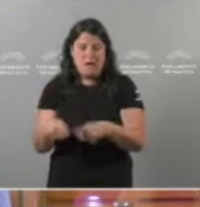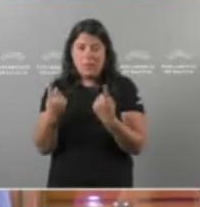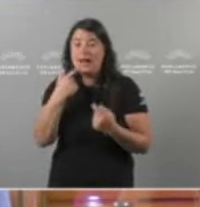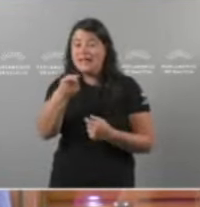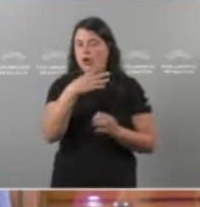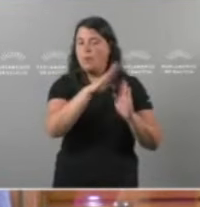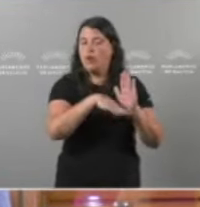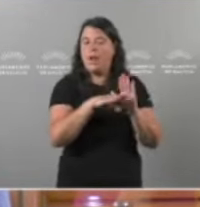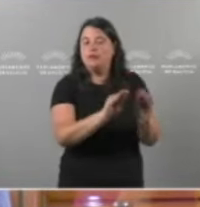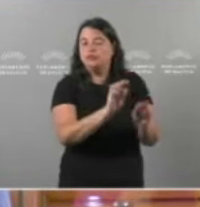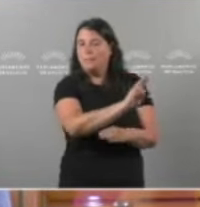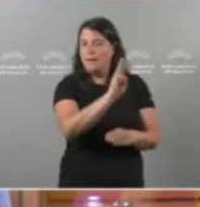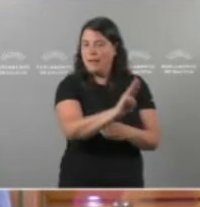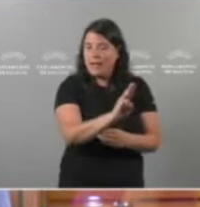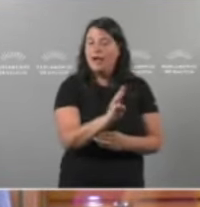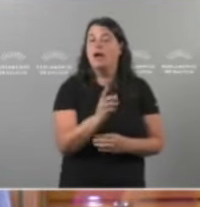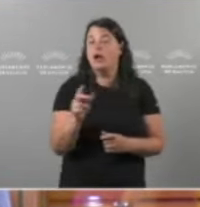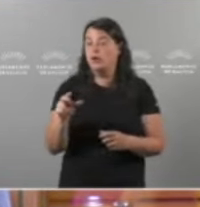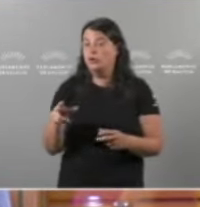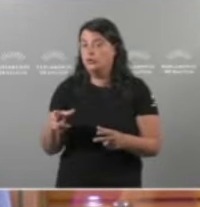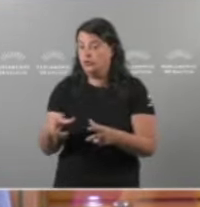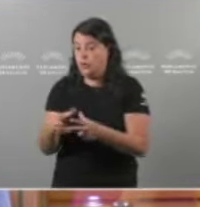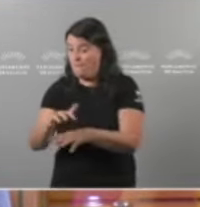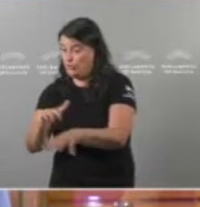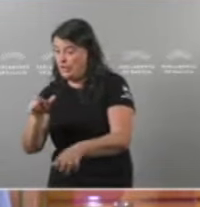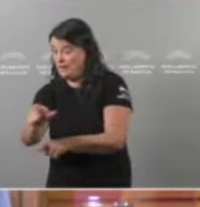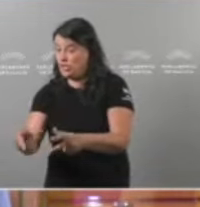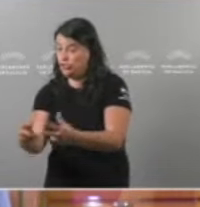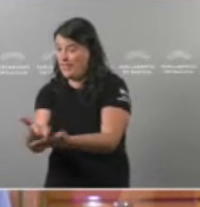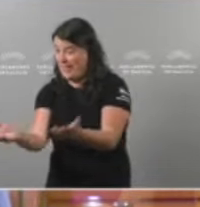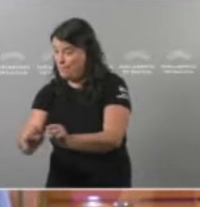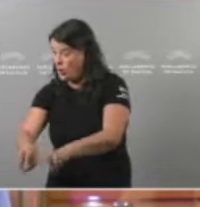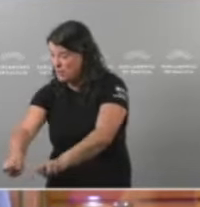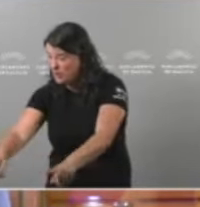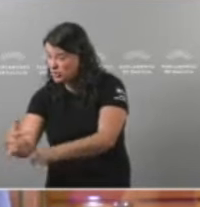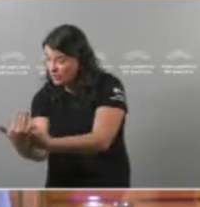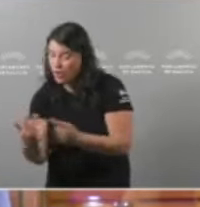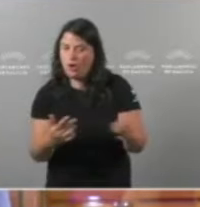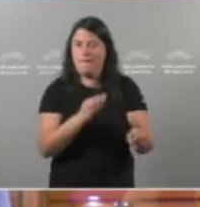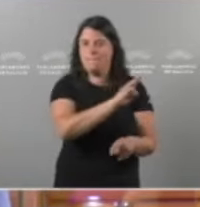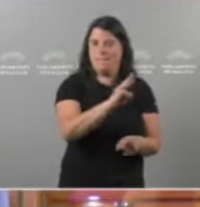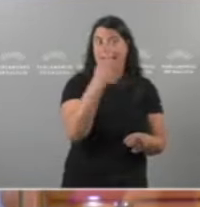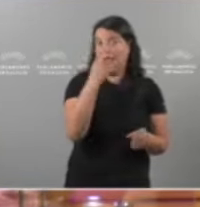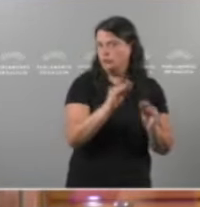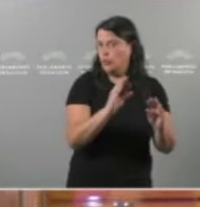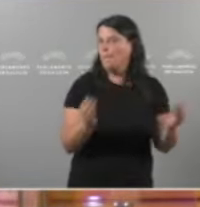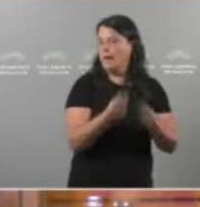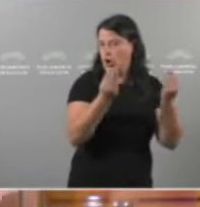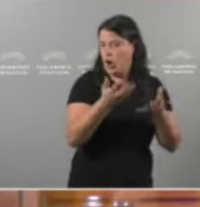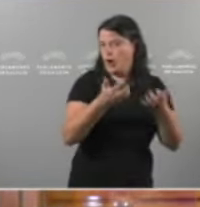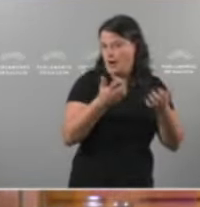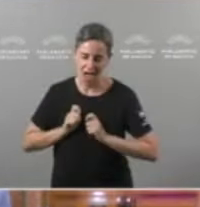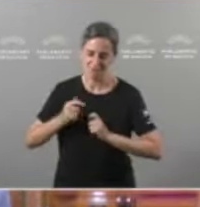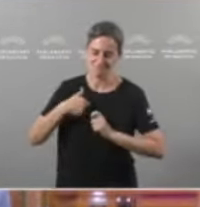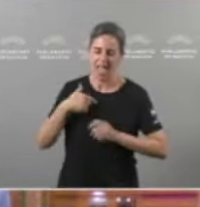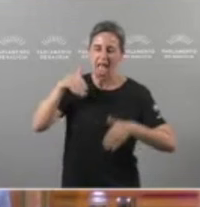programa do Partido Popular. Canto peor para a maioría dos galegos e das galegas, mellor para os intereses do Partido Popular en